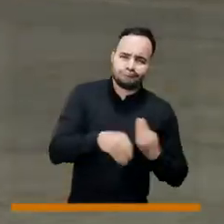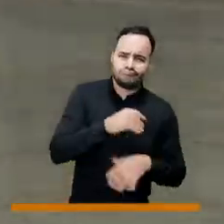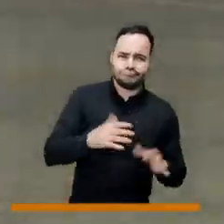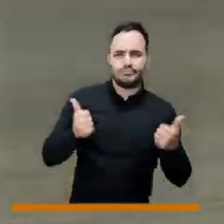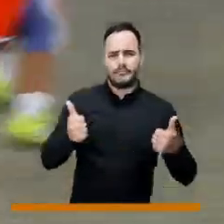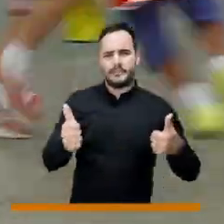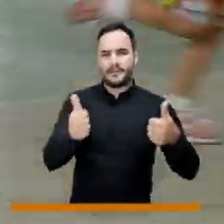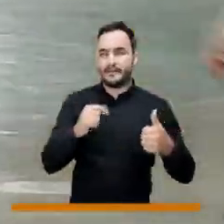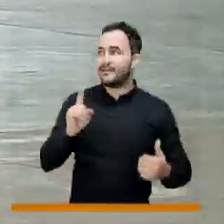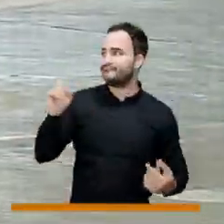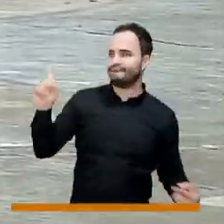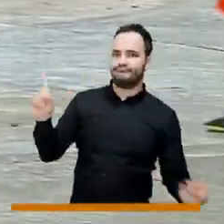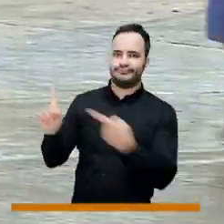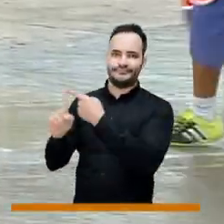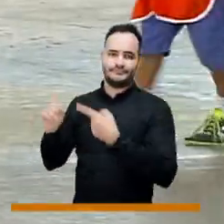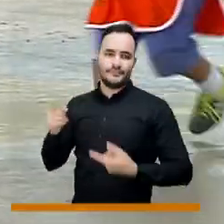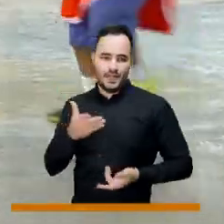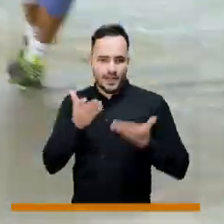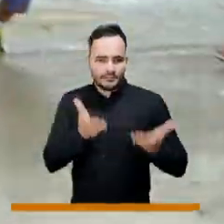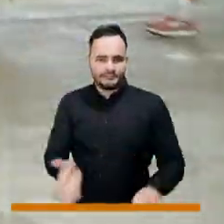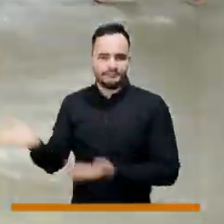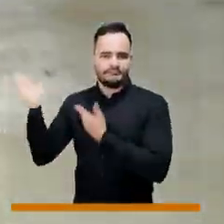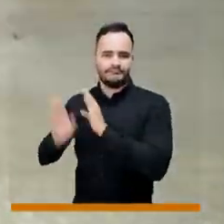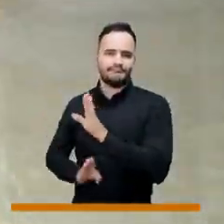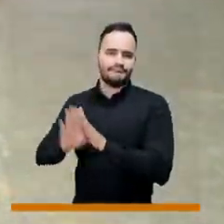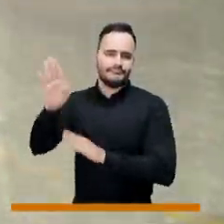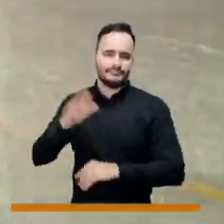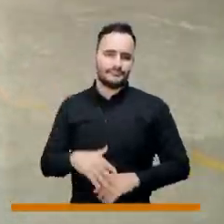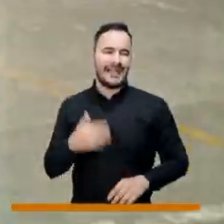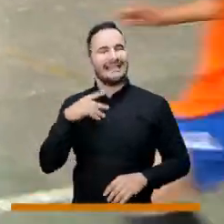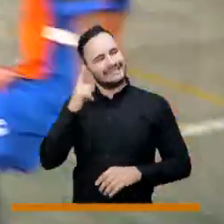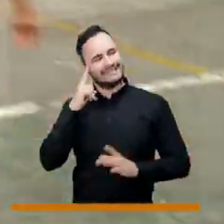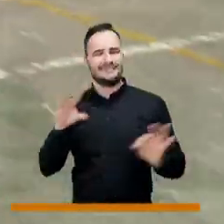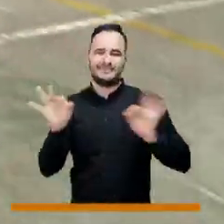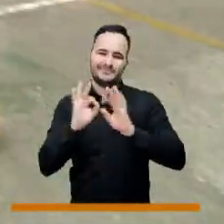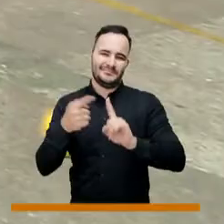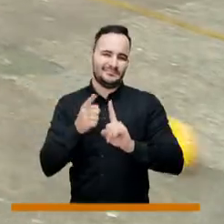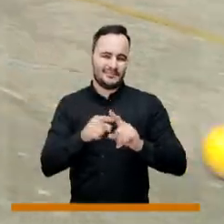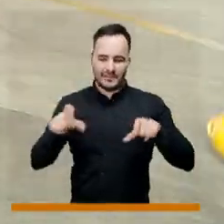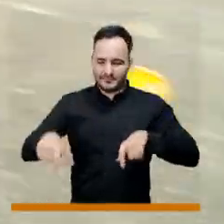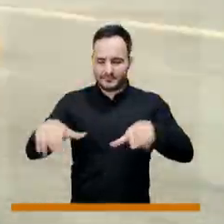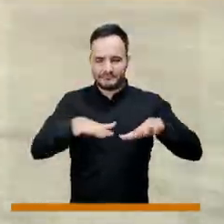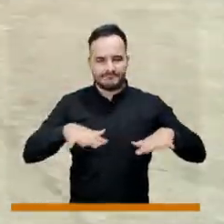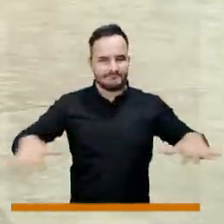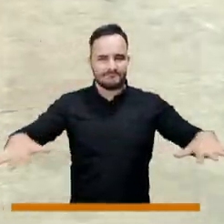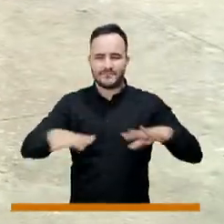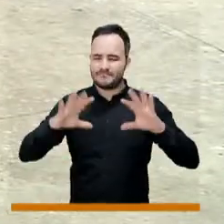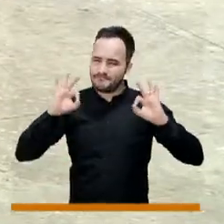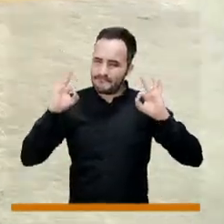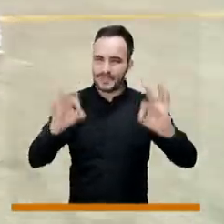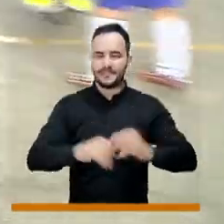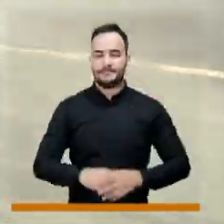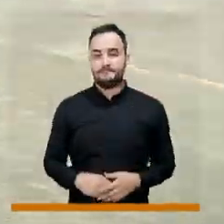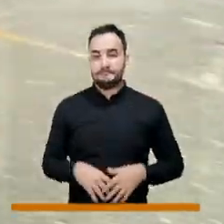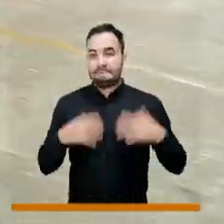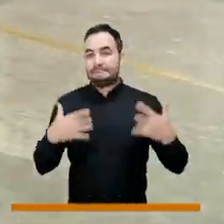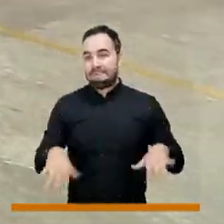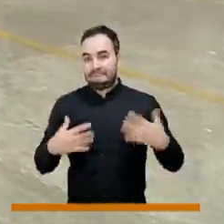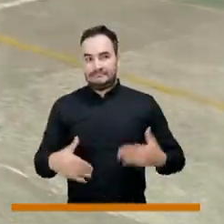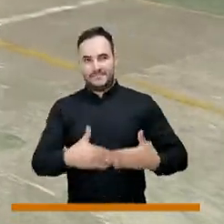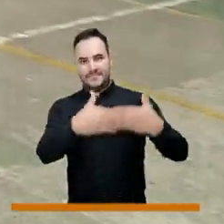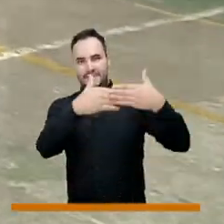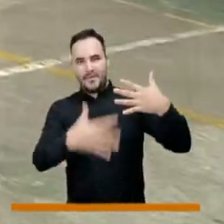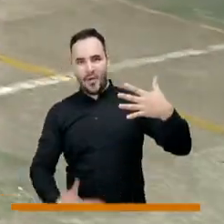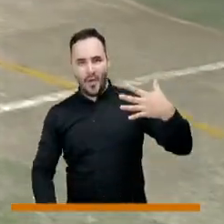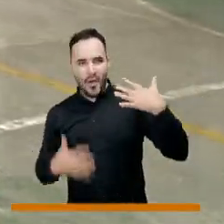clubes profesionales ganen. Yo creo que los clubes amateurs son los que tienen que tener la base de las canchas y las estructuras en los barrios.